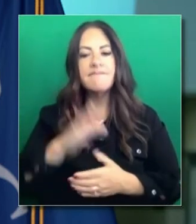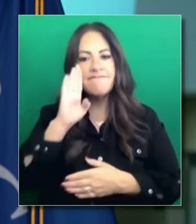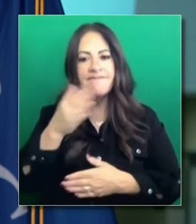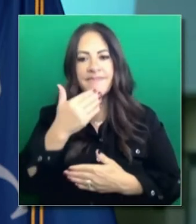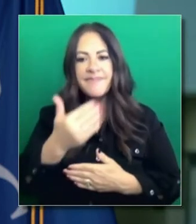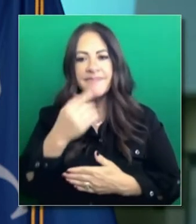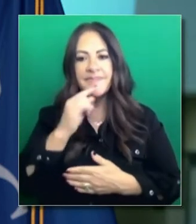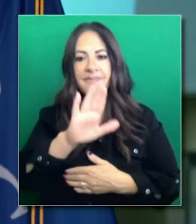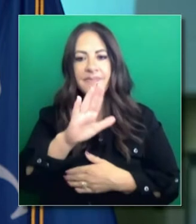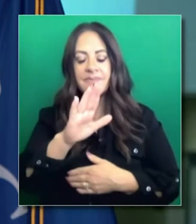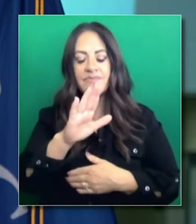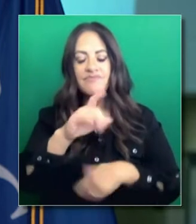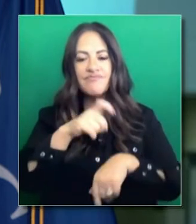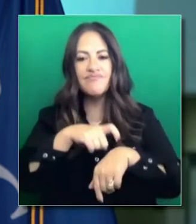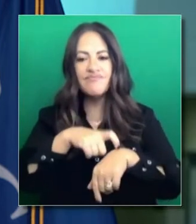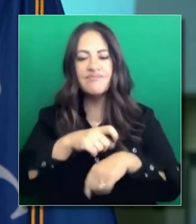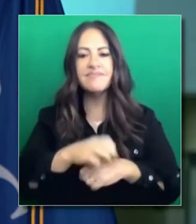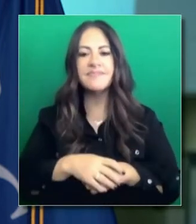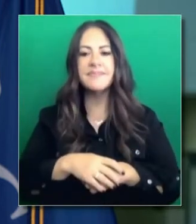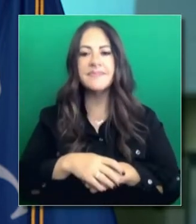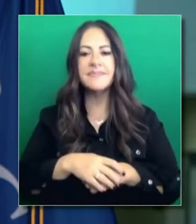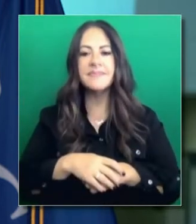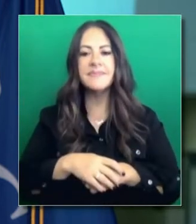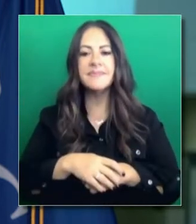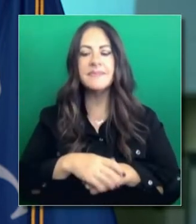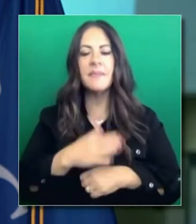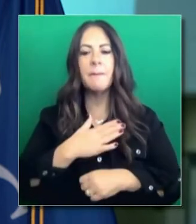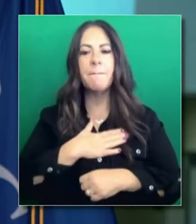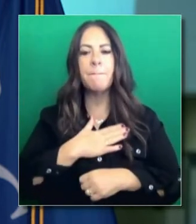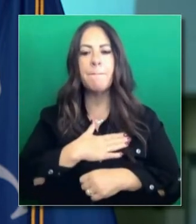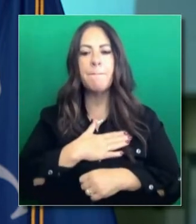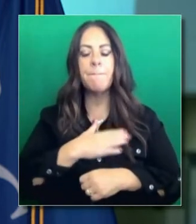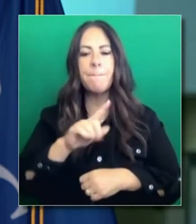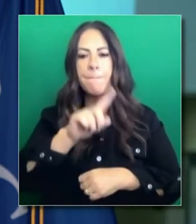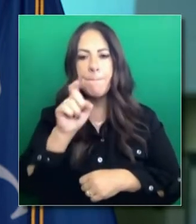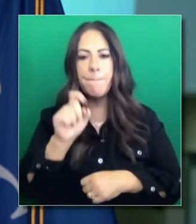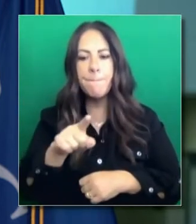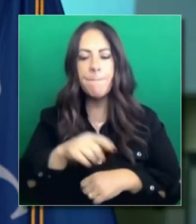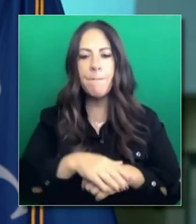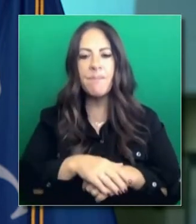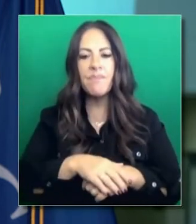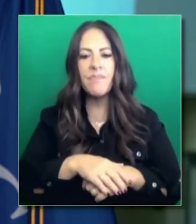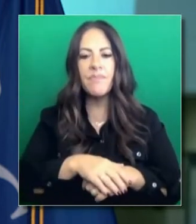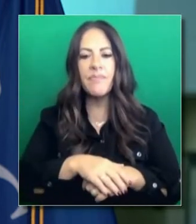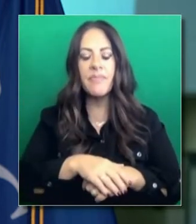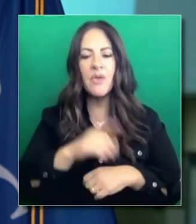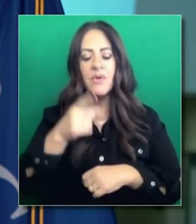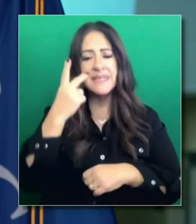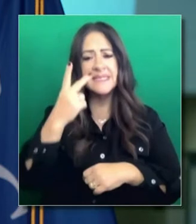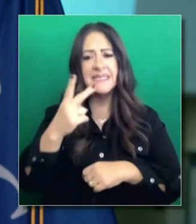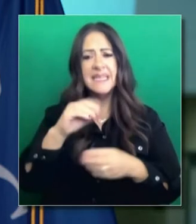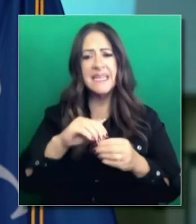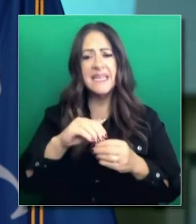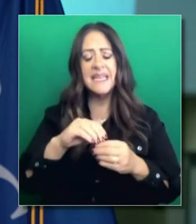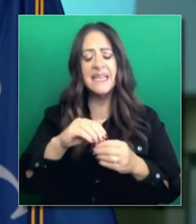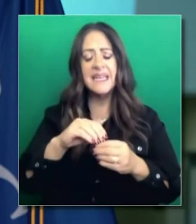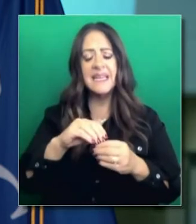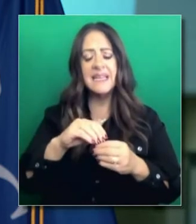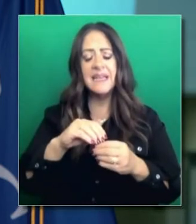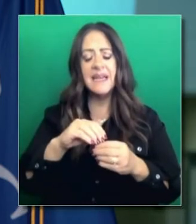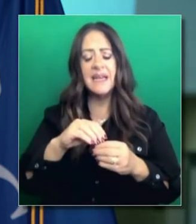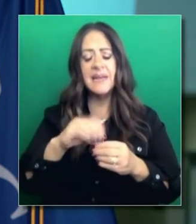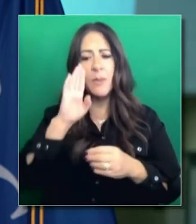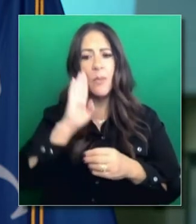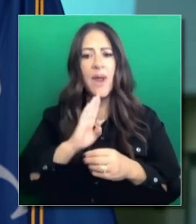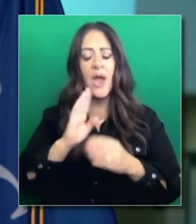Gracias por su tiempo, gobernador. Quiero hacer una pregunta sobre la eficacia de las